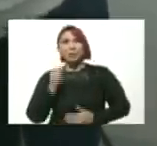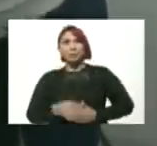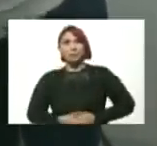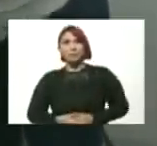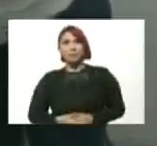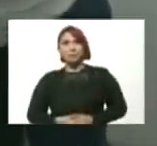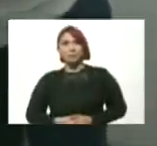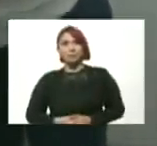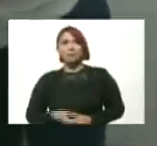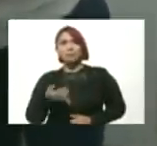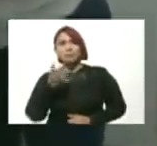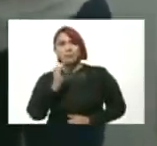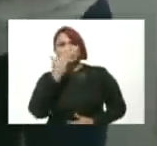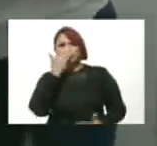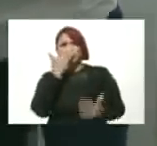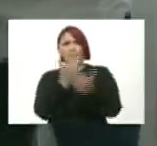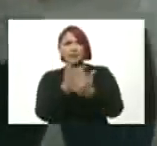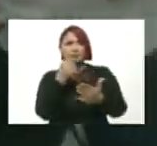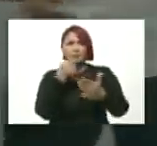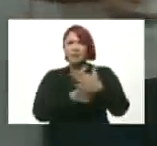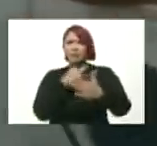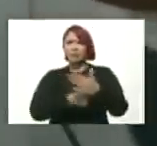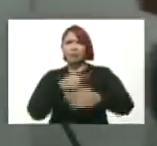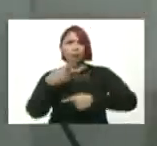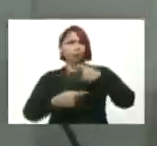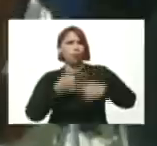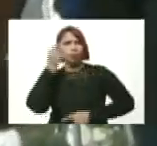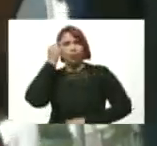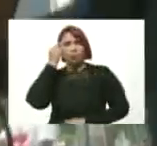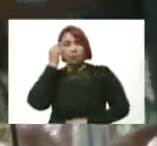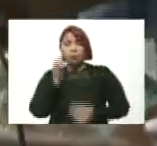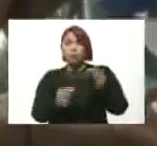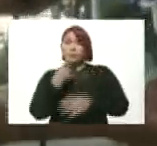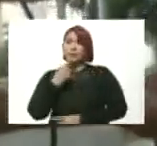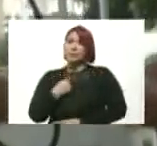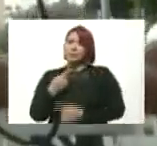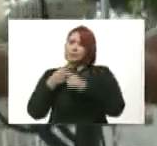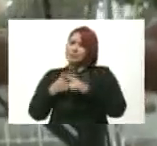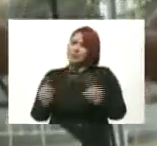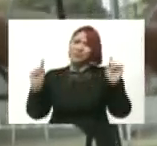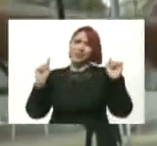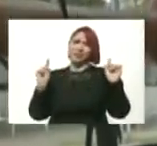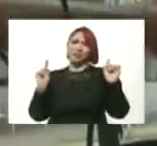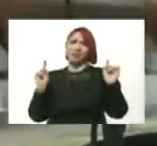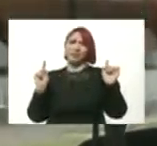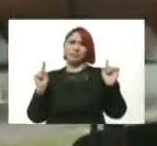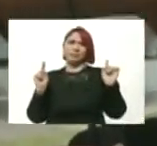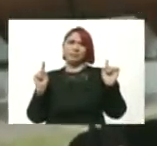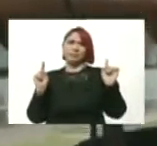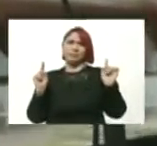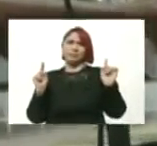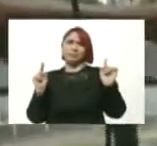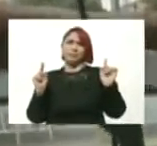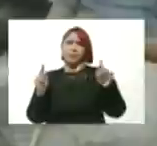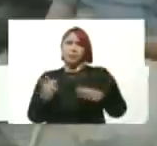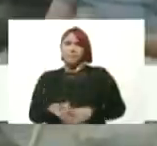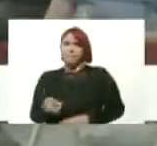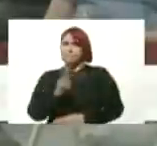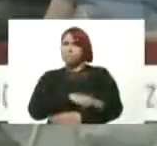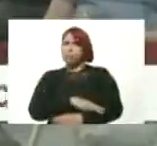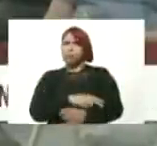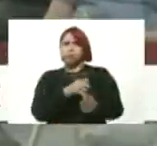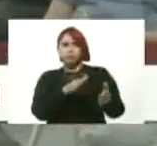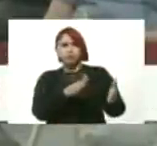están en el frente de batalla todos los días justamente me dicen la diferencia entre el agravamiento y la